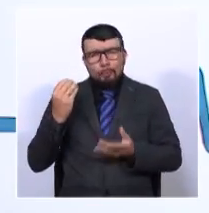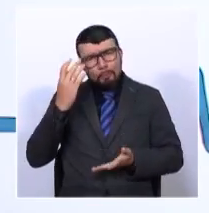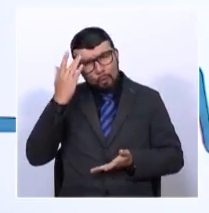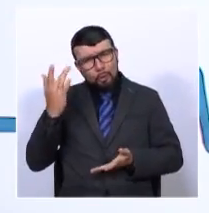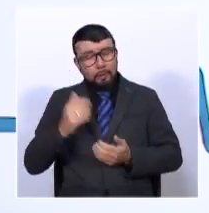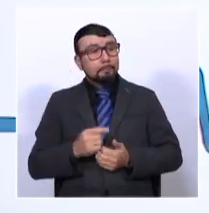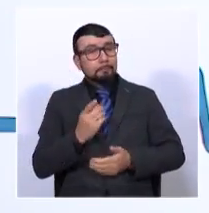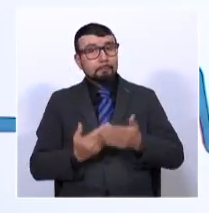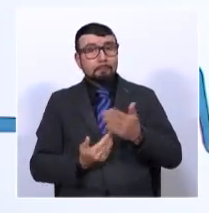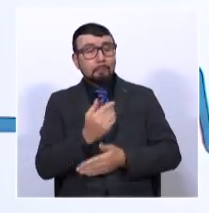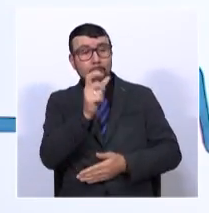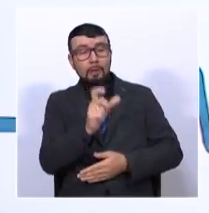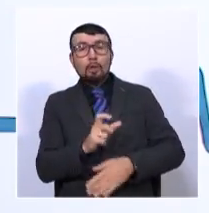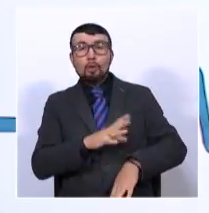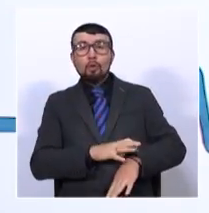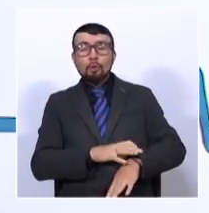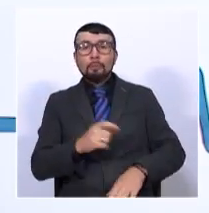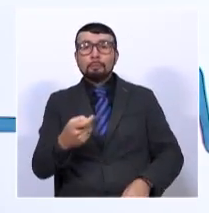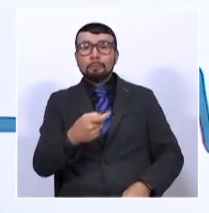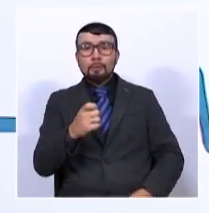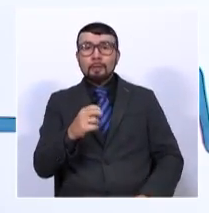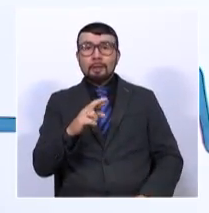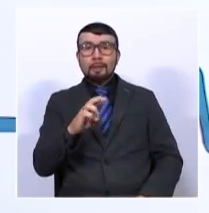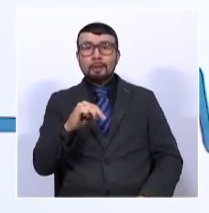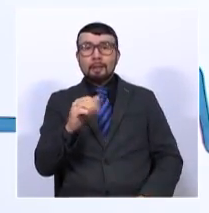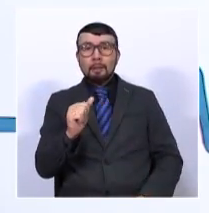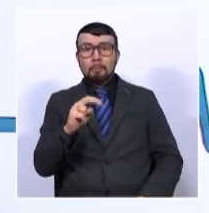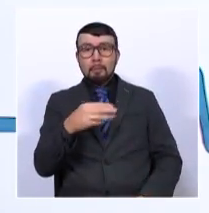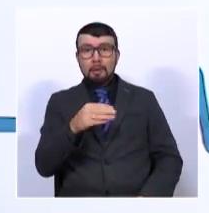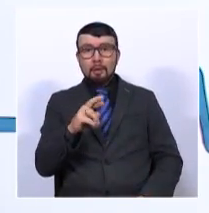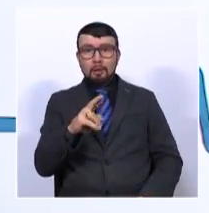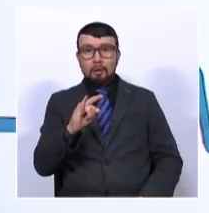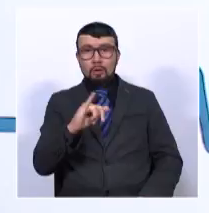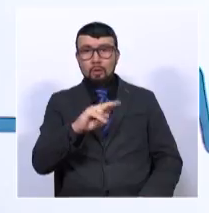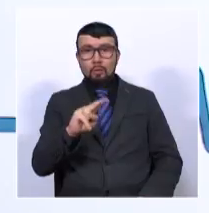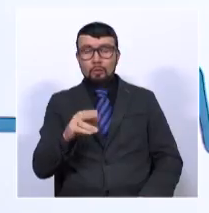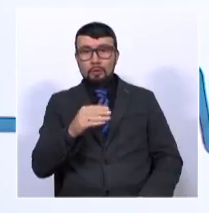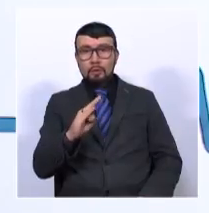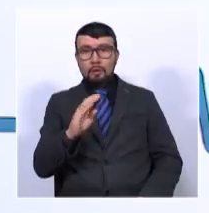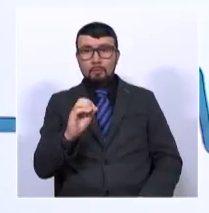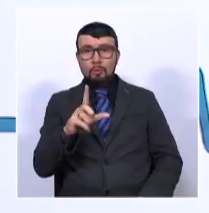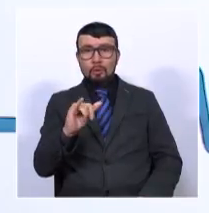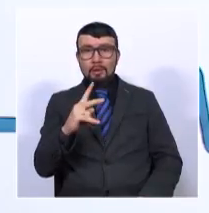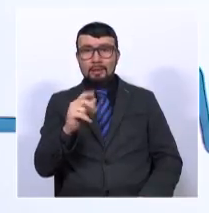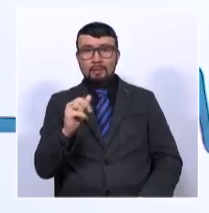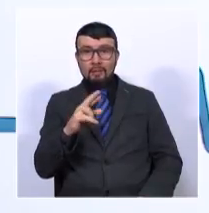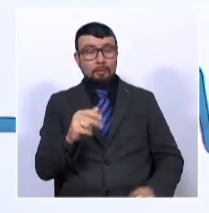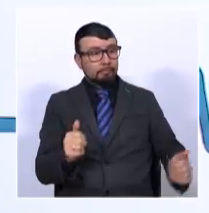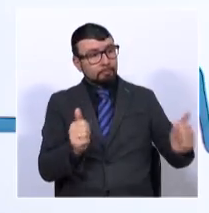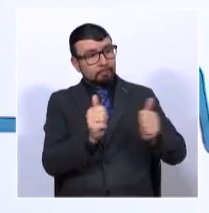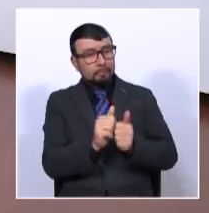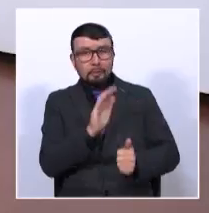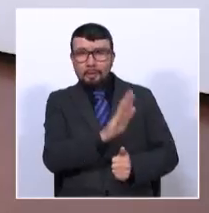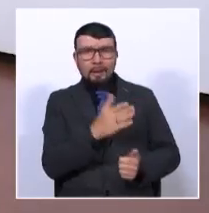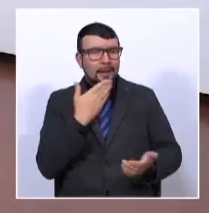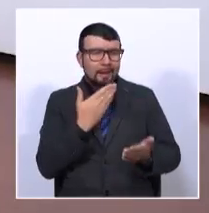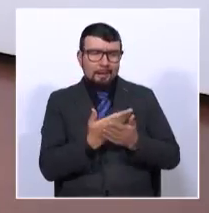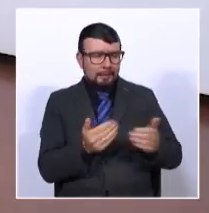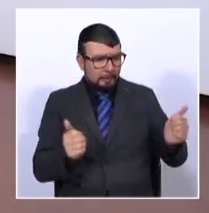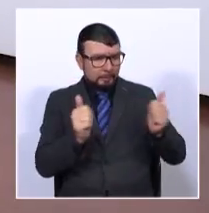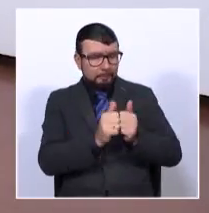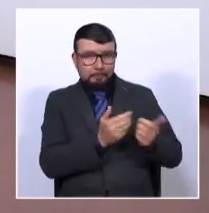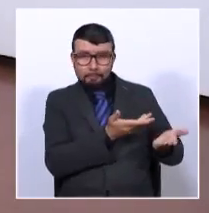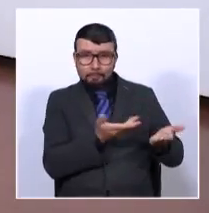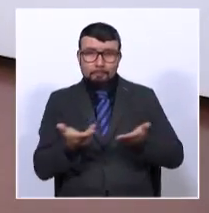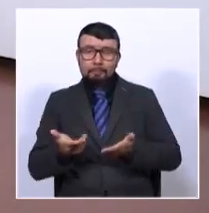al doctor Germán Ruiz Bolívar, que hace parte del grupo de médicos de nuestro Parque de la Salud. Doctor Germán, gracias por estar con nosotros y